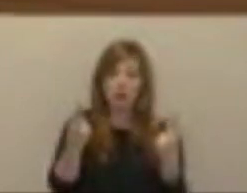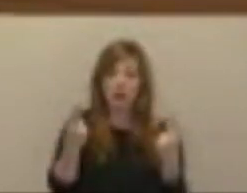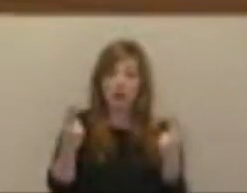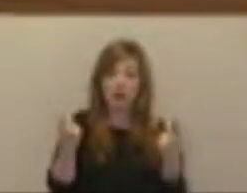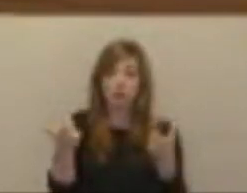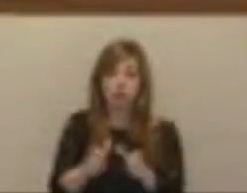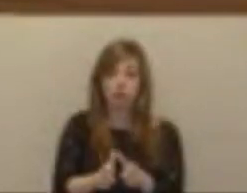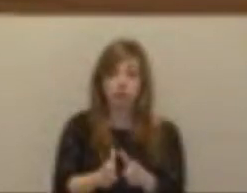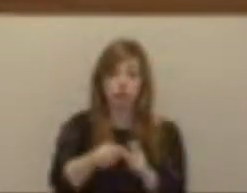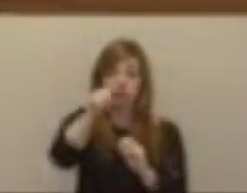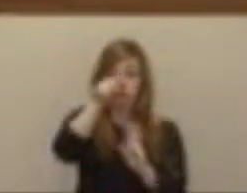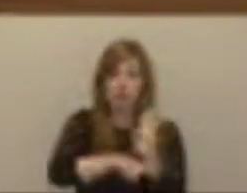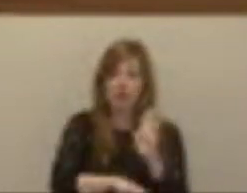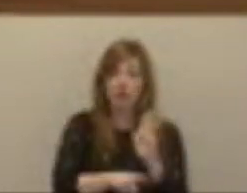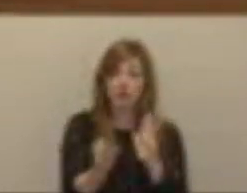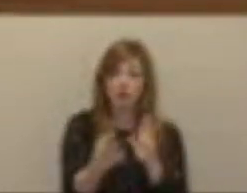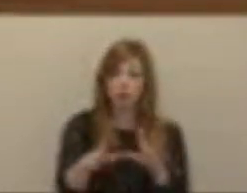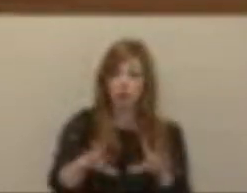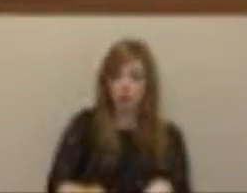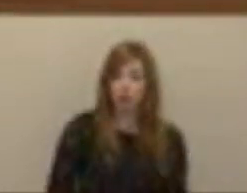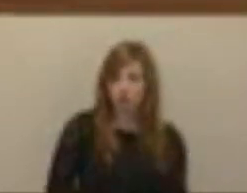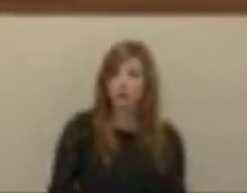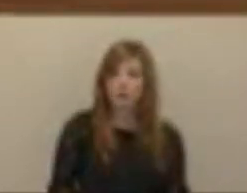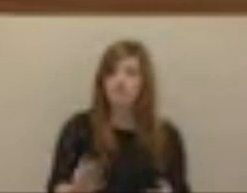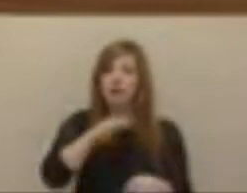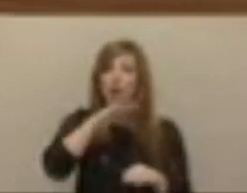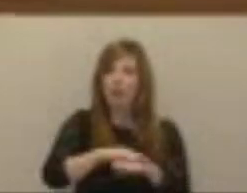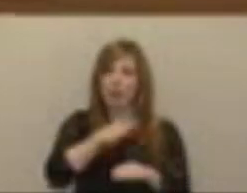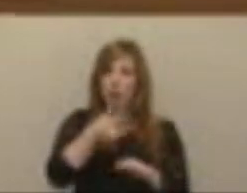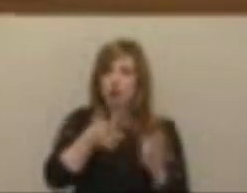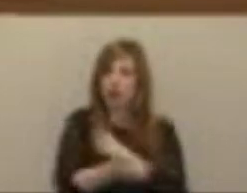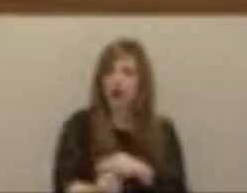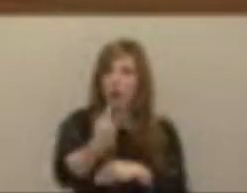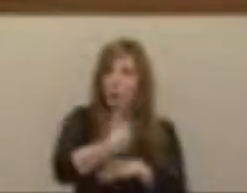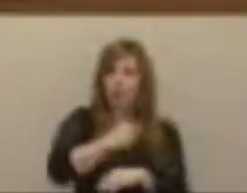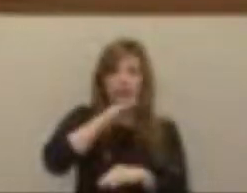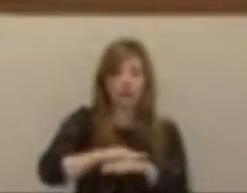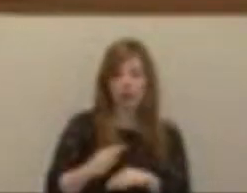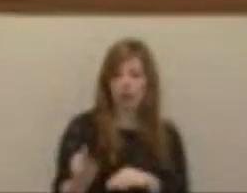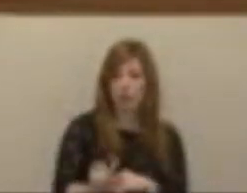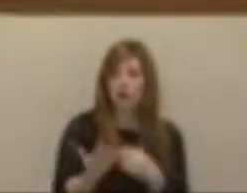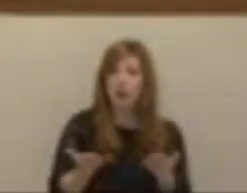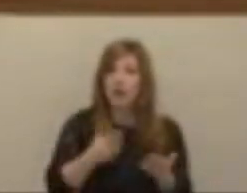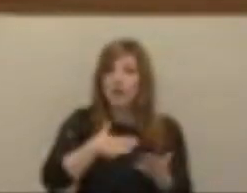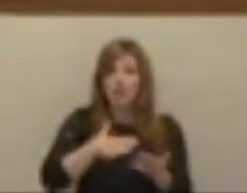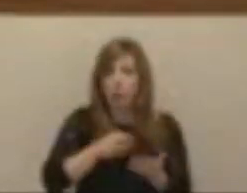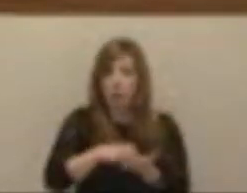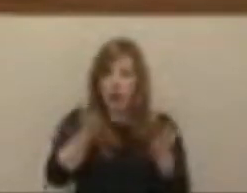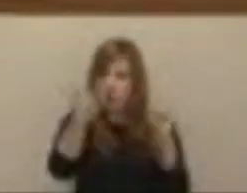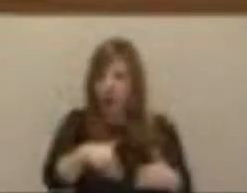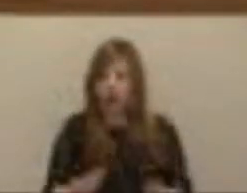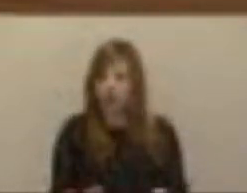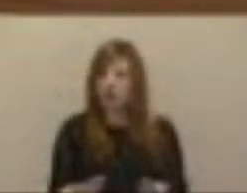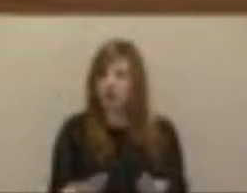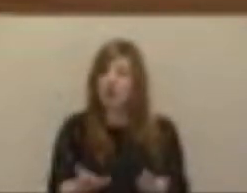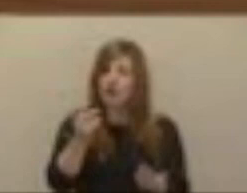tenemos que asumir, que tenemos que cumplir porque son de obligado cumplimiento. Para mí no me cabe ninguna duda que detrás de eso